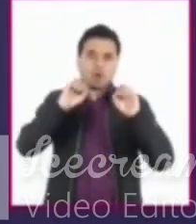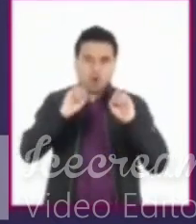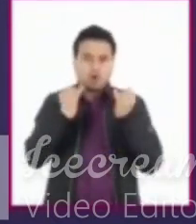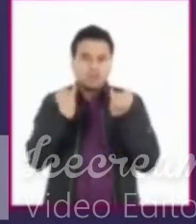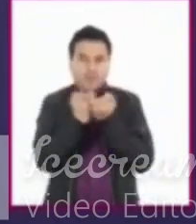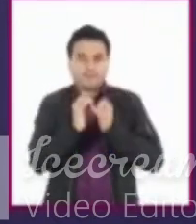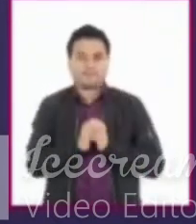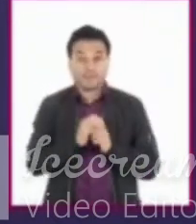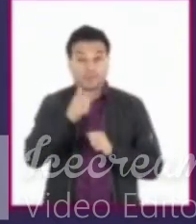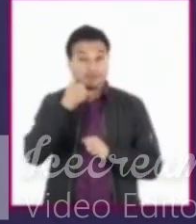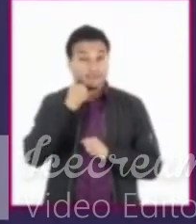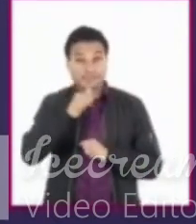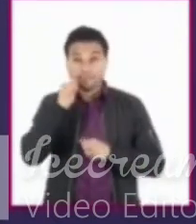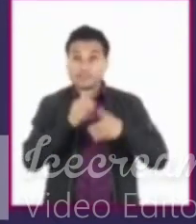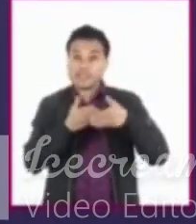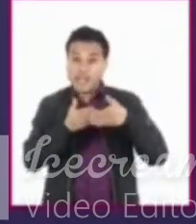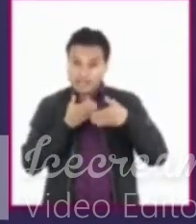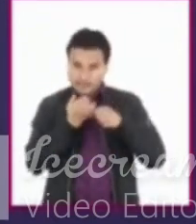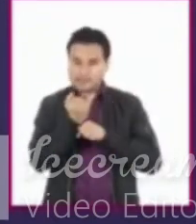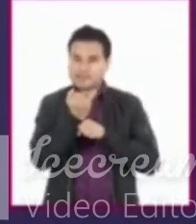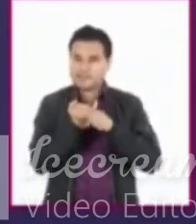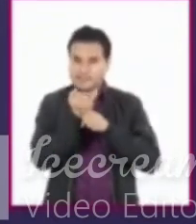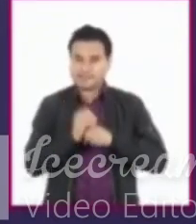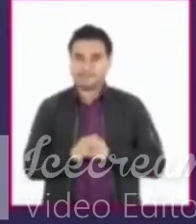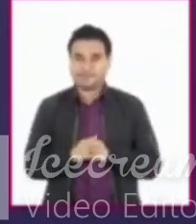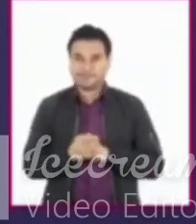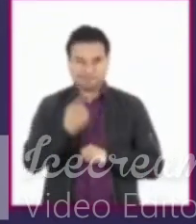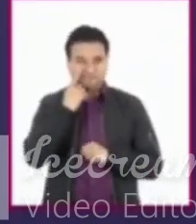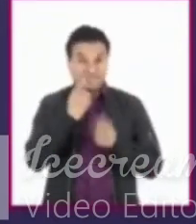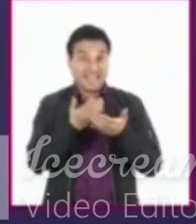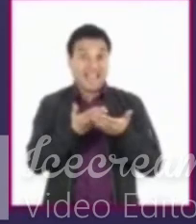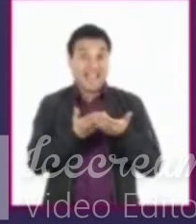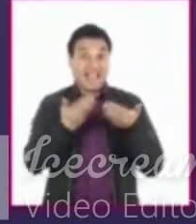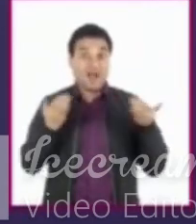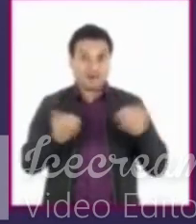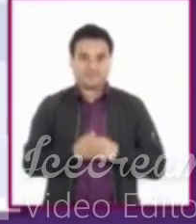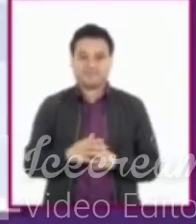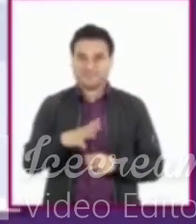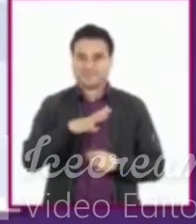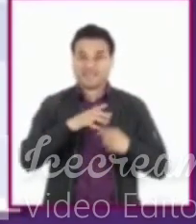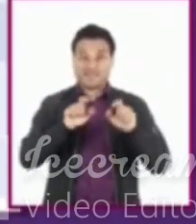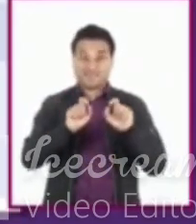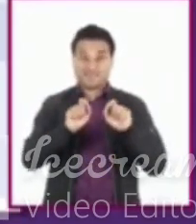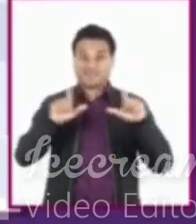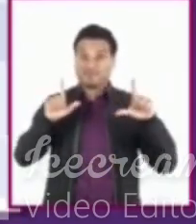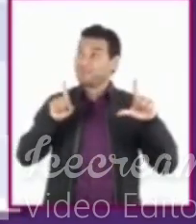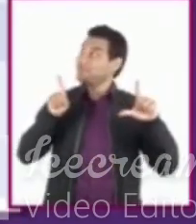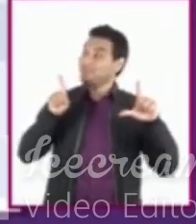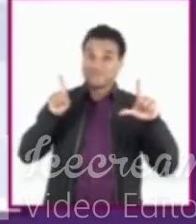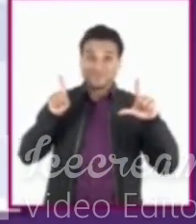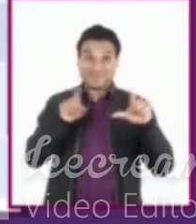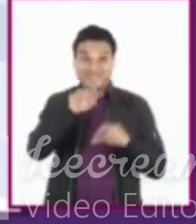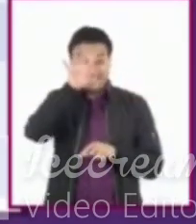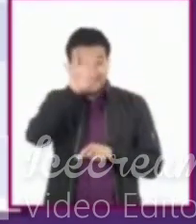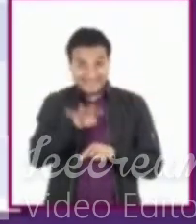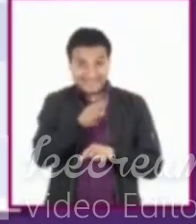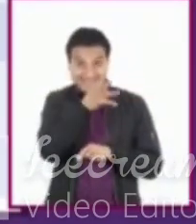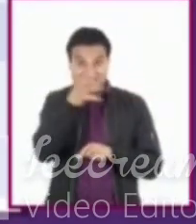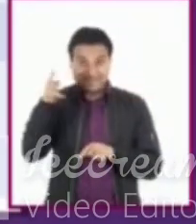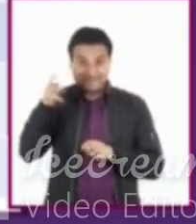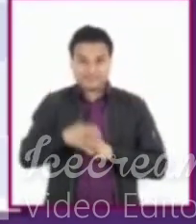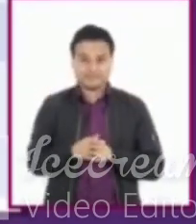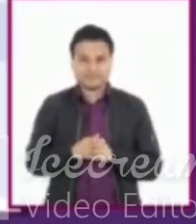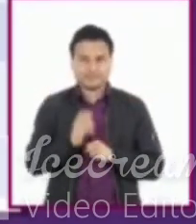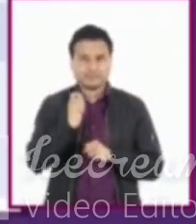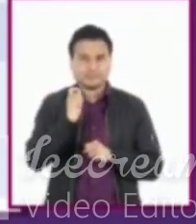fuentes confiables. Ahora les mostraré una tabla y como pueden observar, estamos marcando lo que